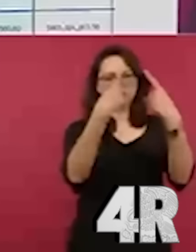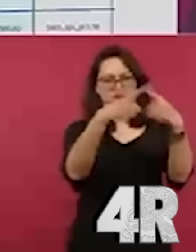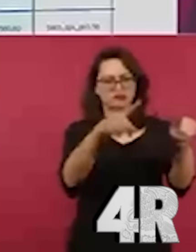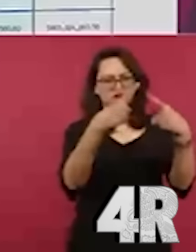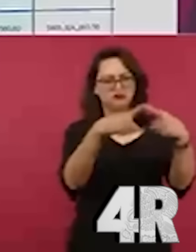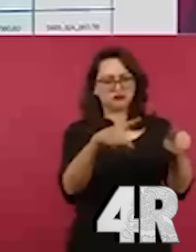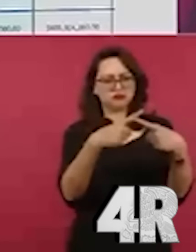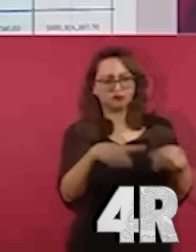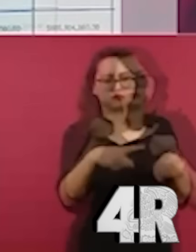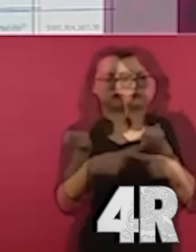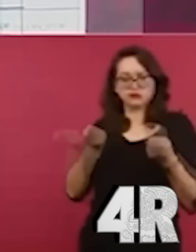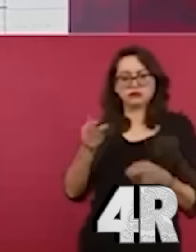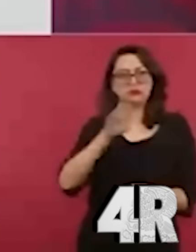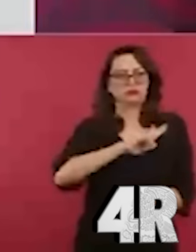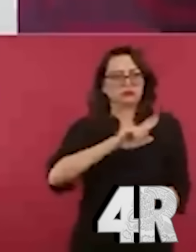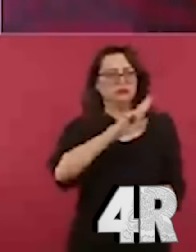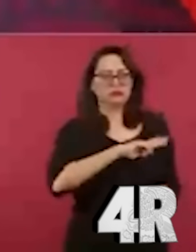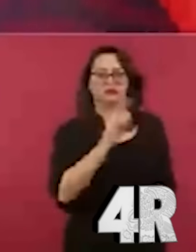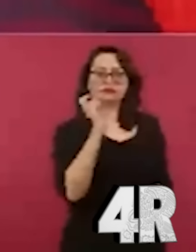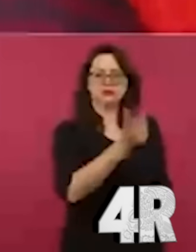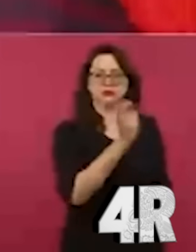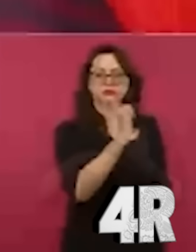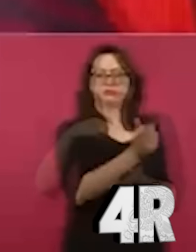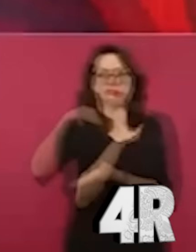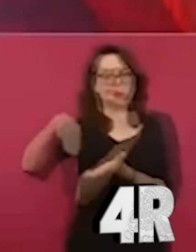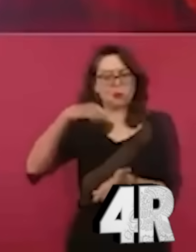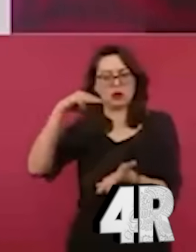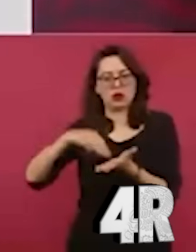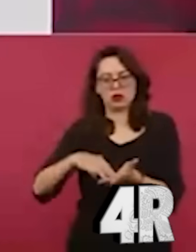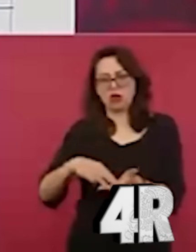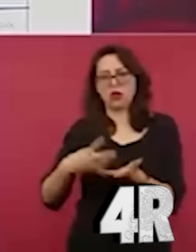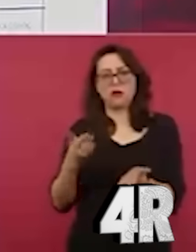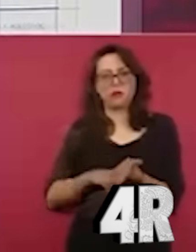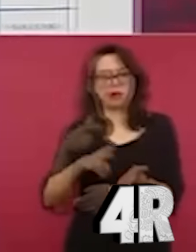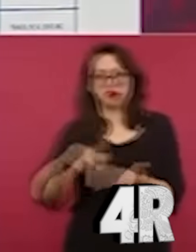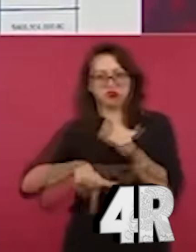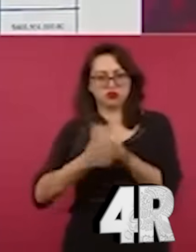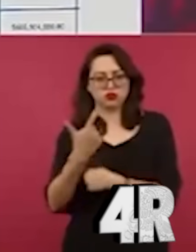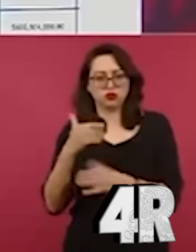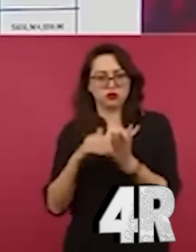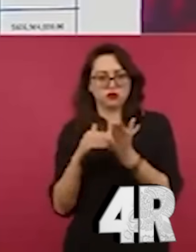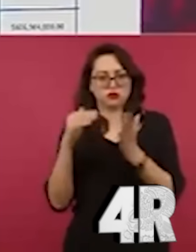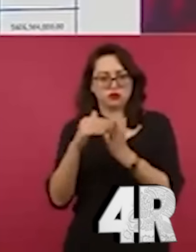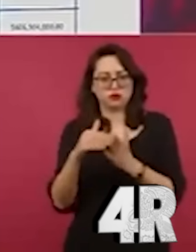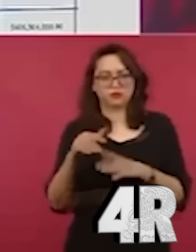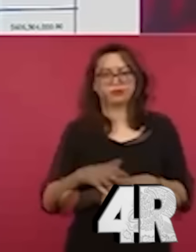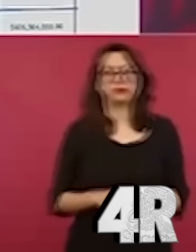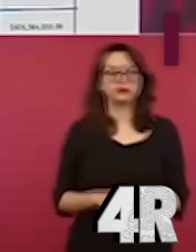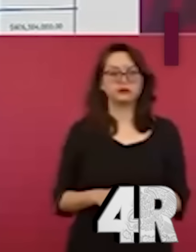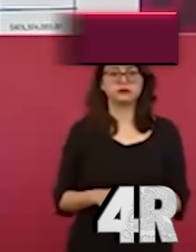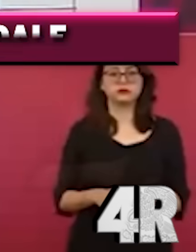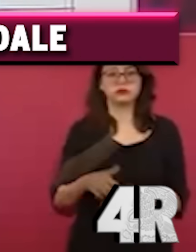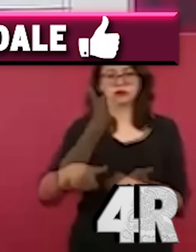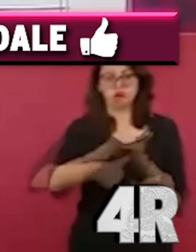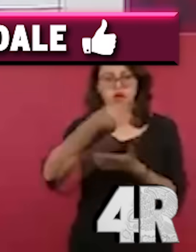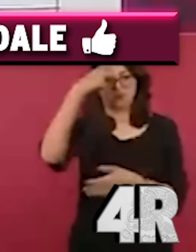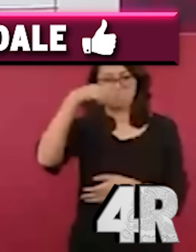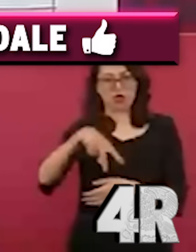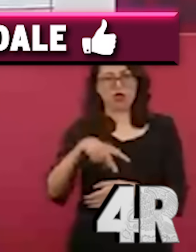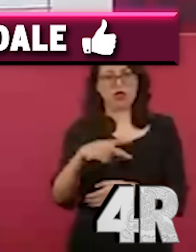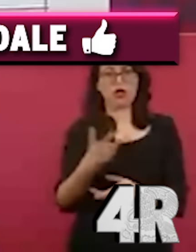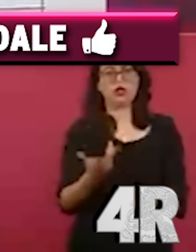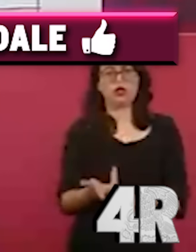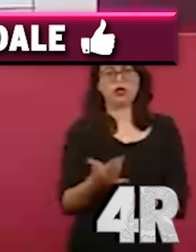Mérida, del ISSSTE, 212. Este es más grande, de Tláhuac, del ISSSTE, igual,